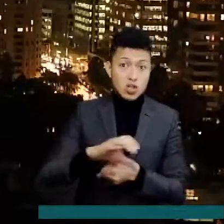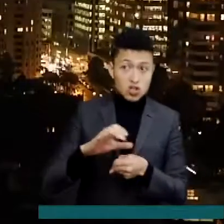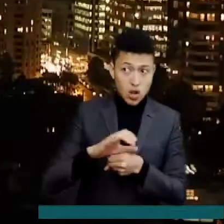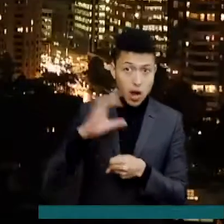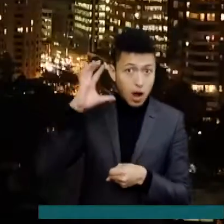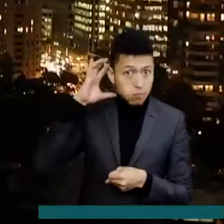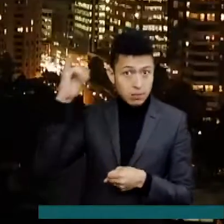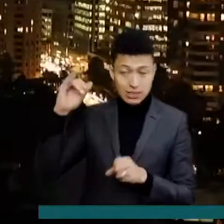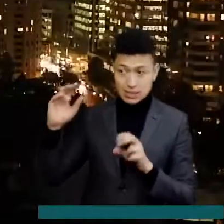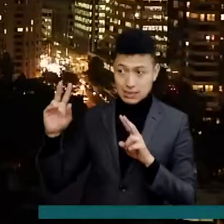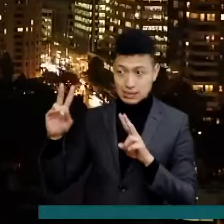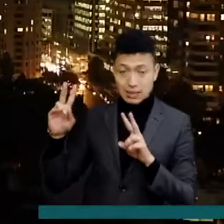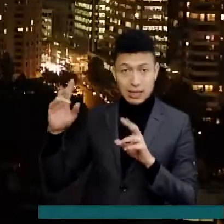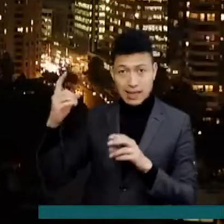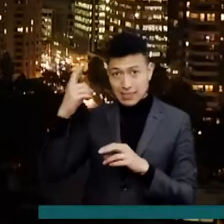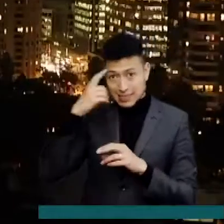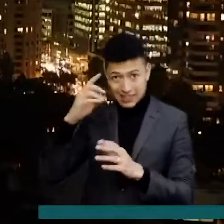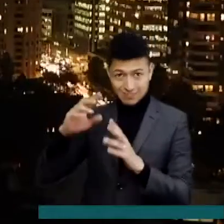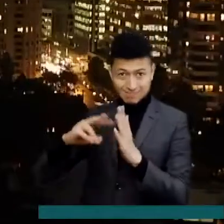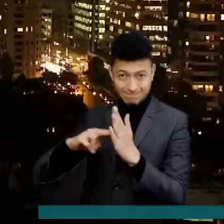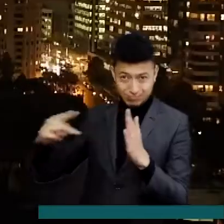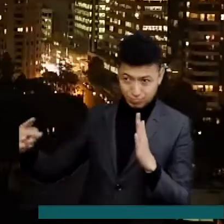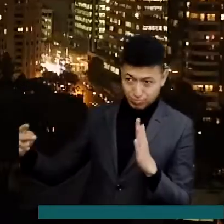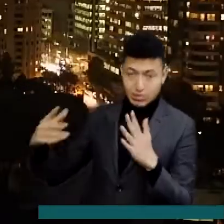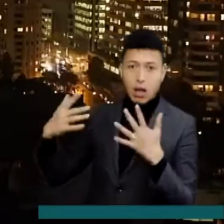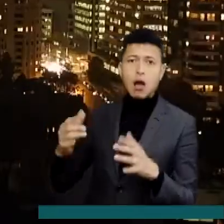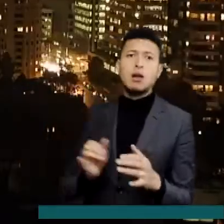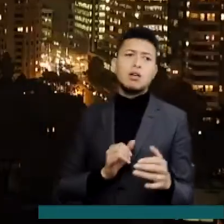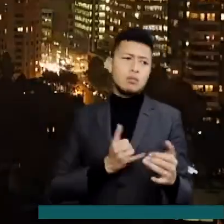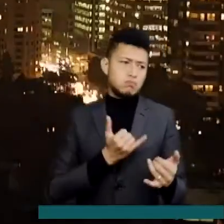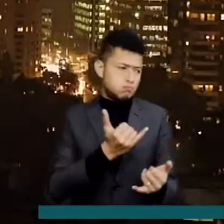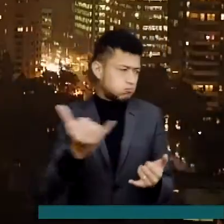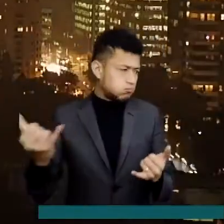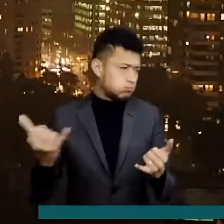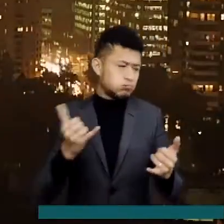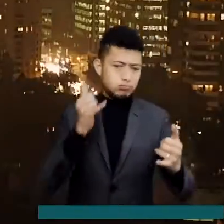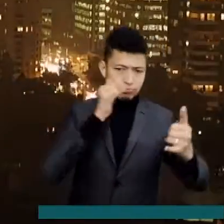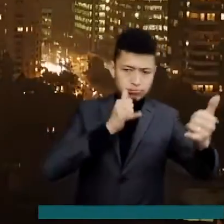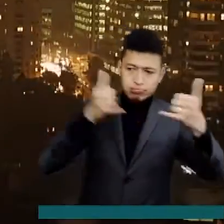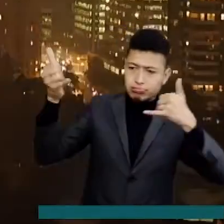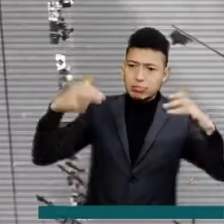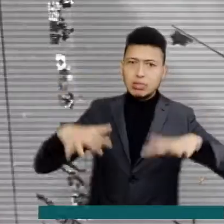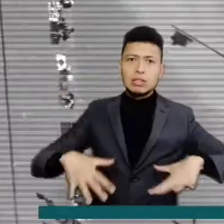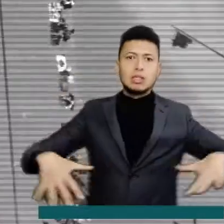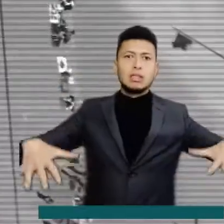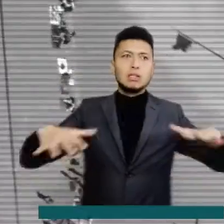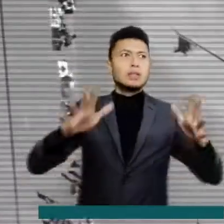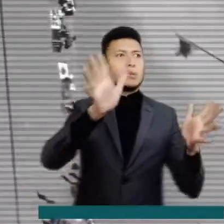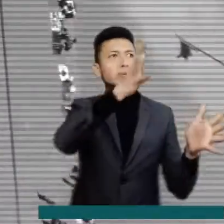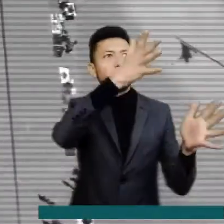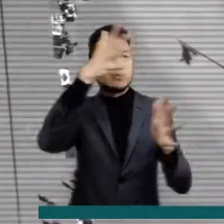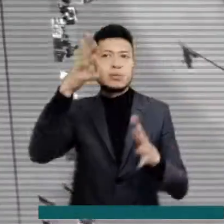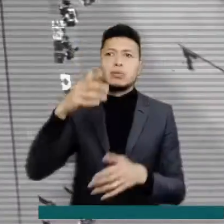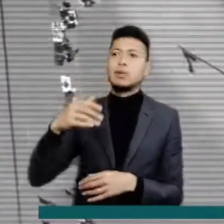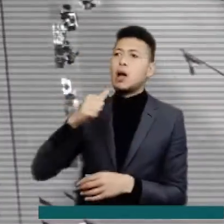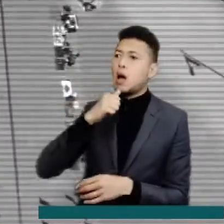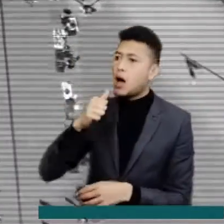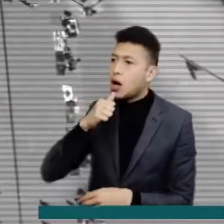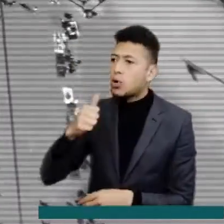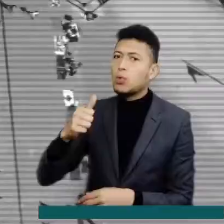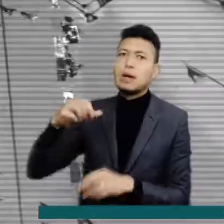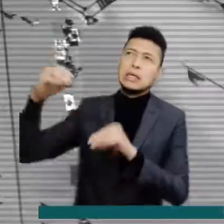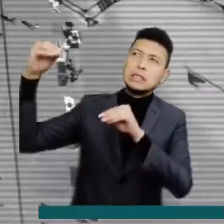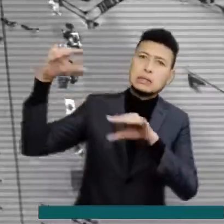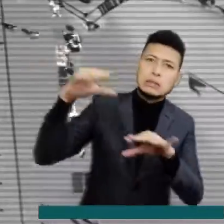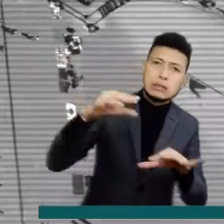inteligentes de hoy hay sensores que monitorean permanentemente el estado del tráfico la calidad del aire y el agua el índice de radiación